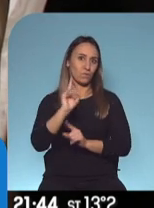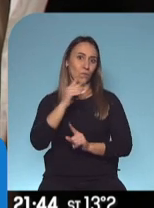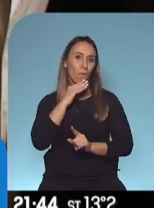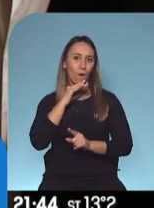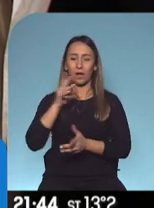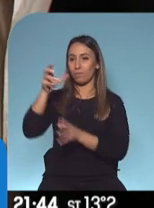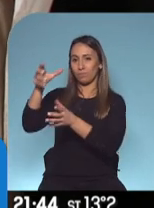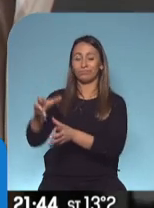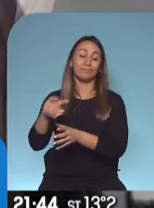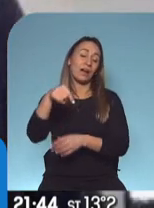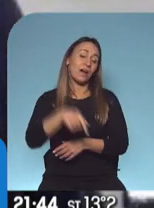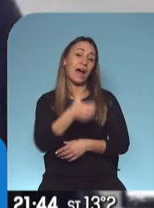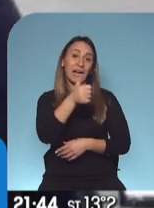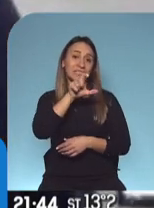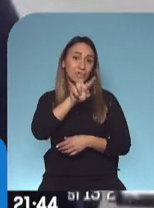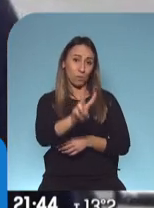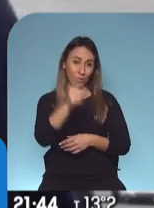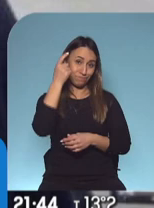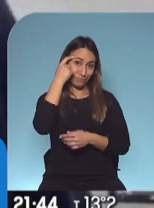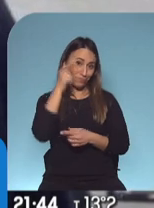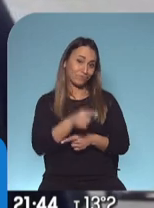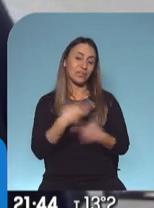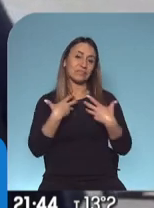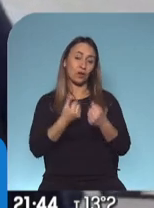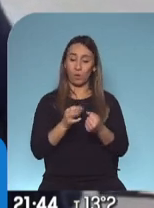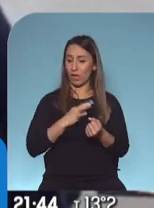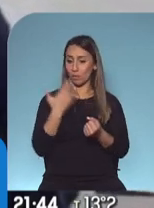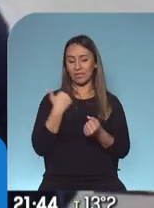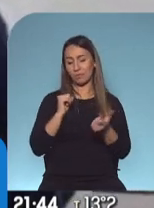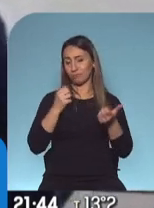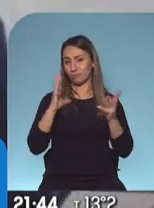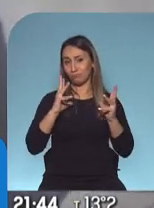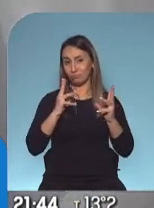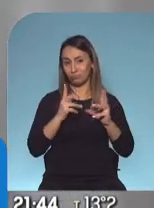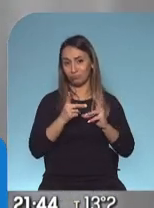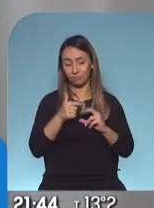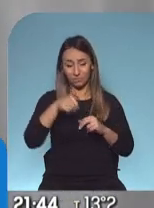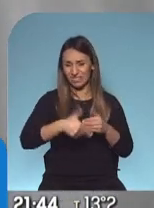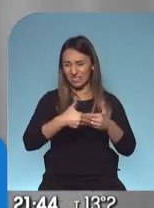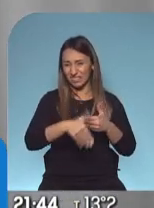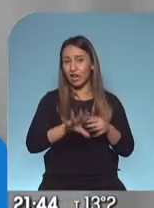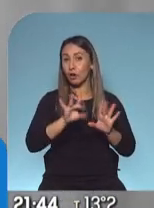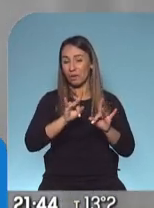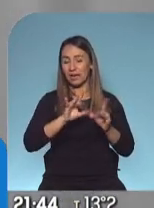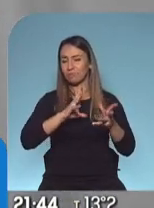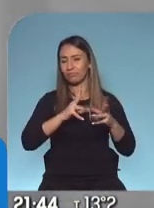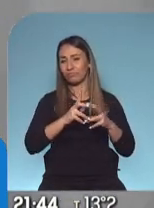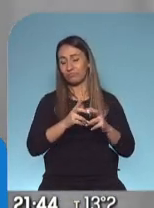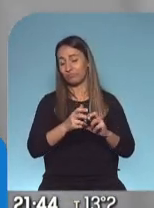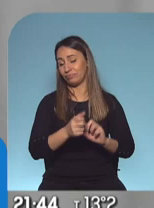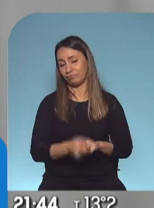accidente cerebrovascular agravó su salud el año pasado. El cuadro se complicó y ya no pudo eludir el